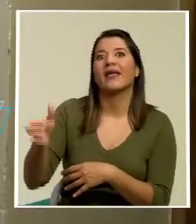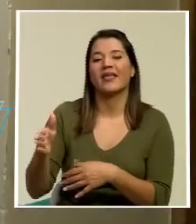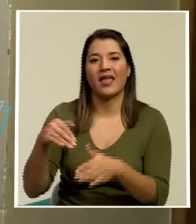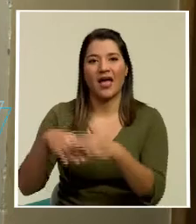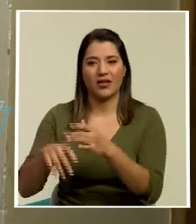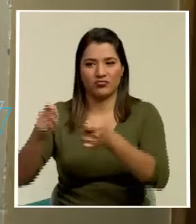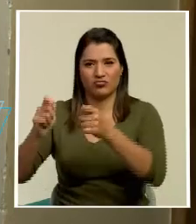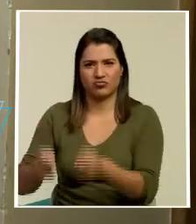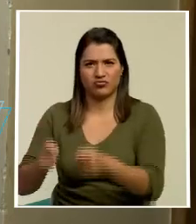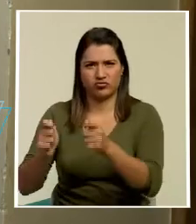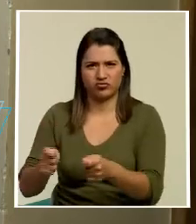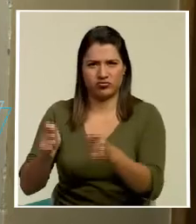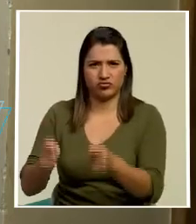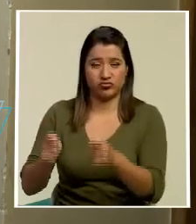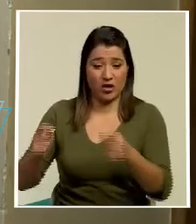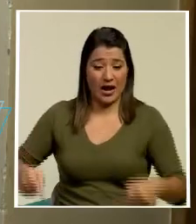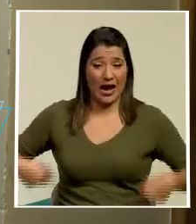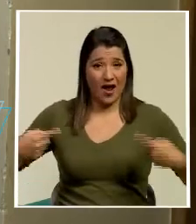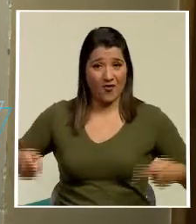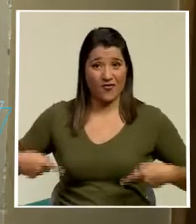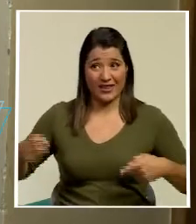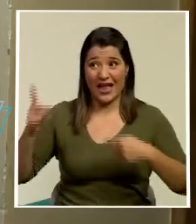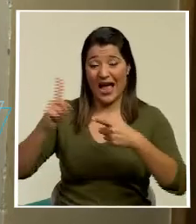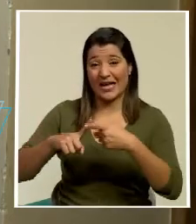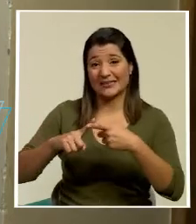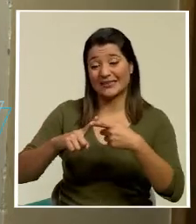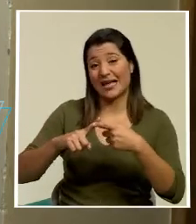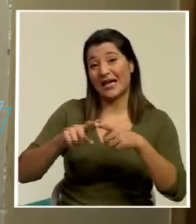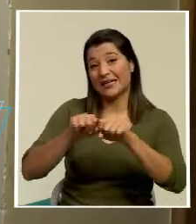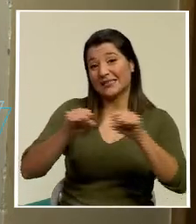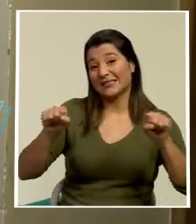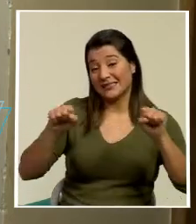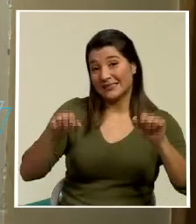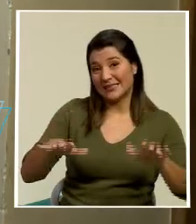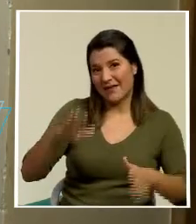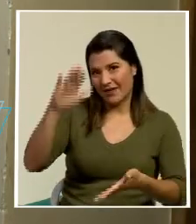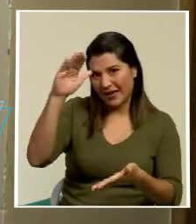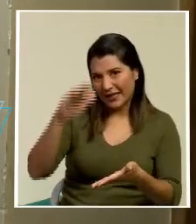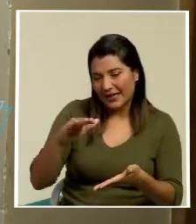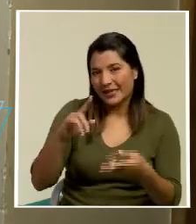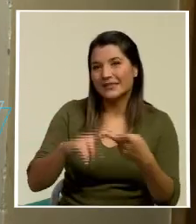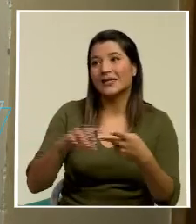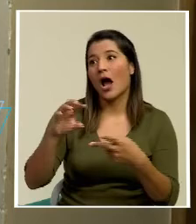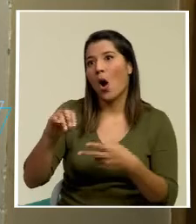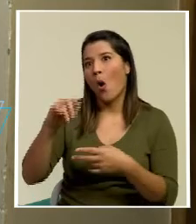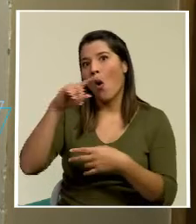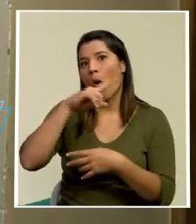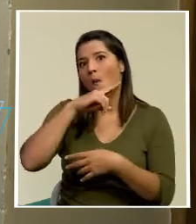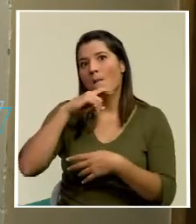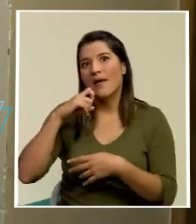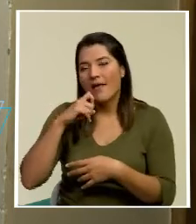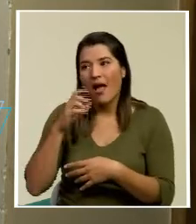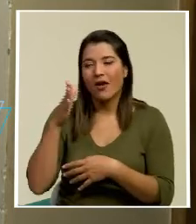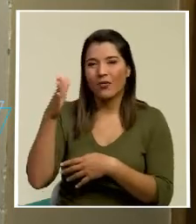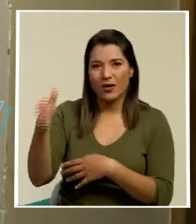veranear o a Punta Arenas, los gentes que fueron sus